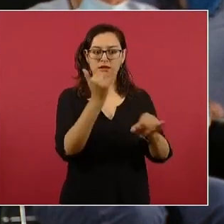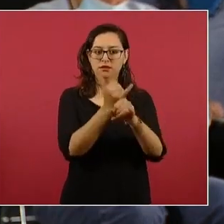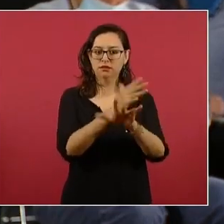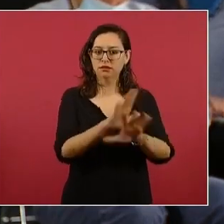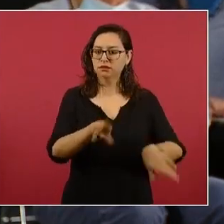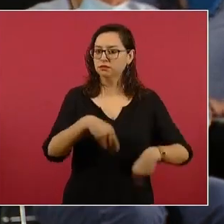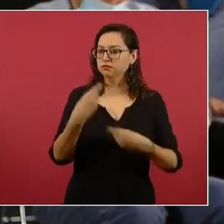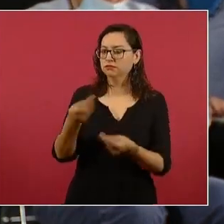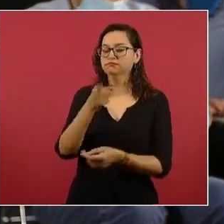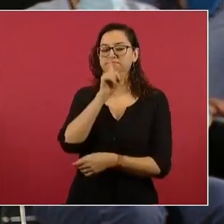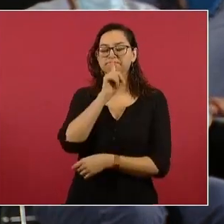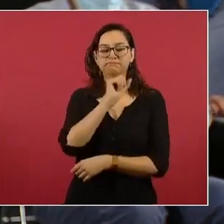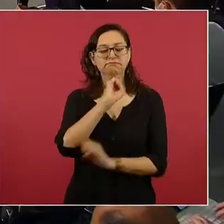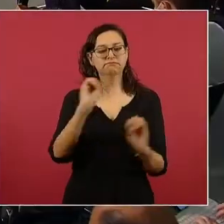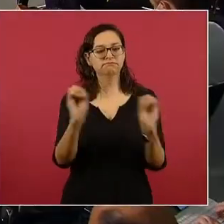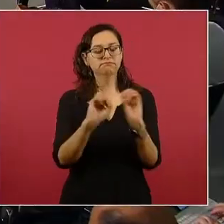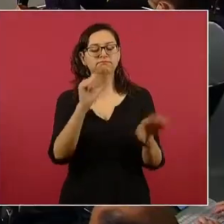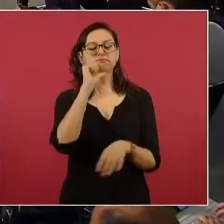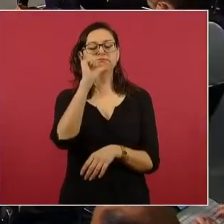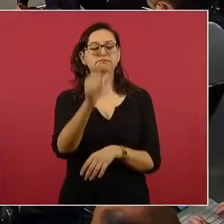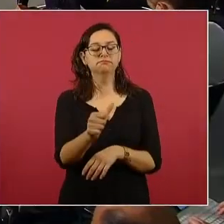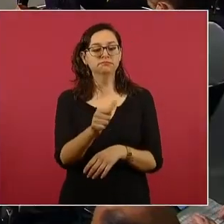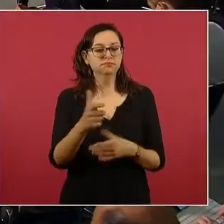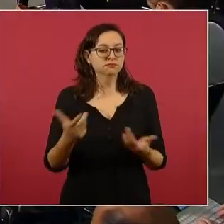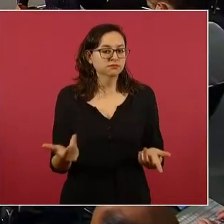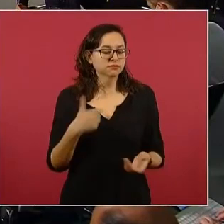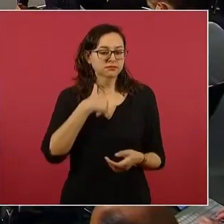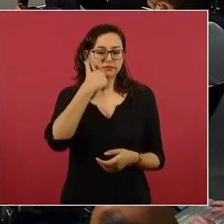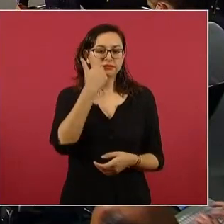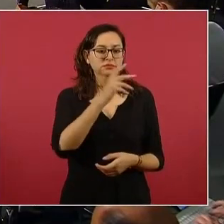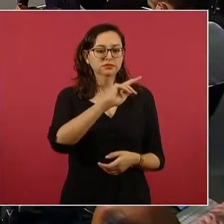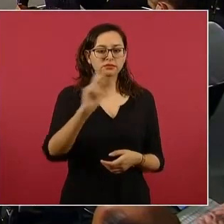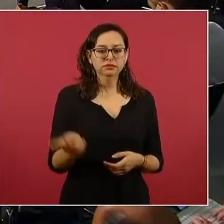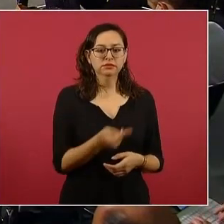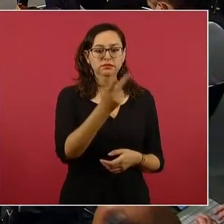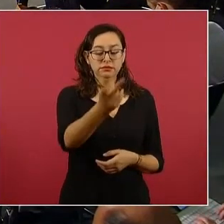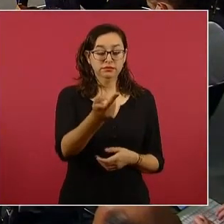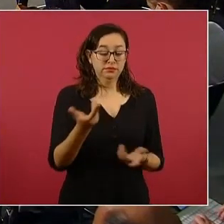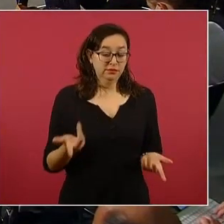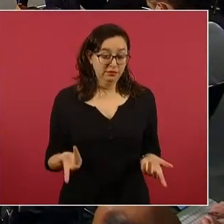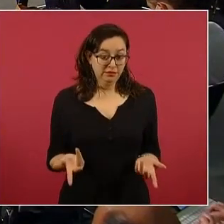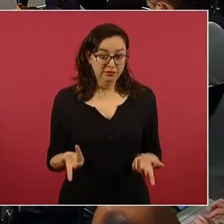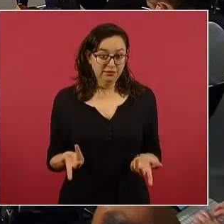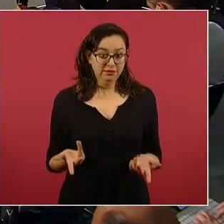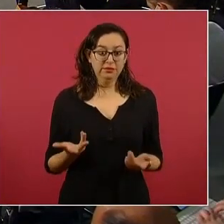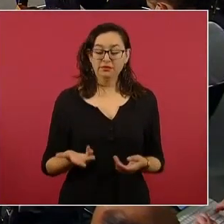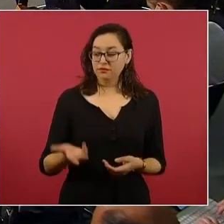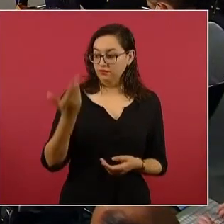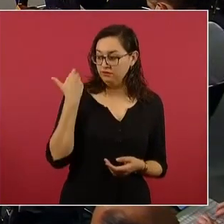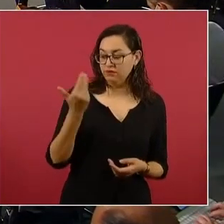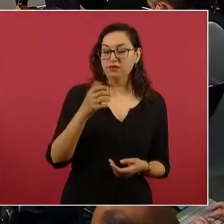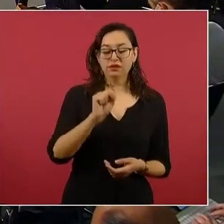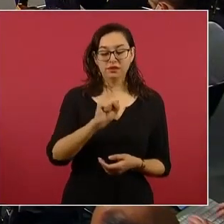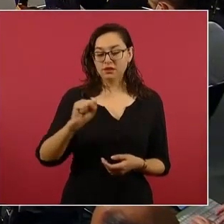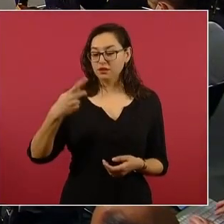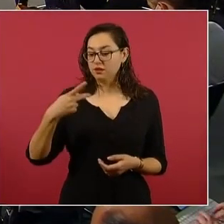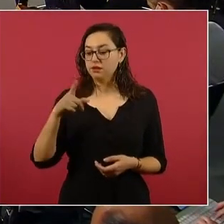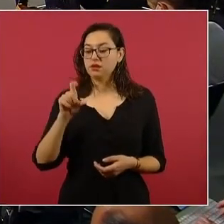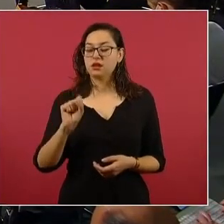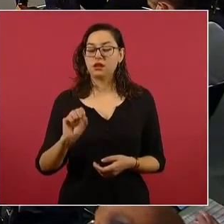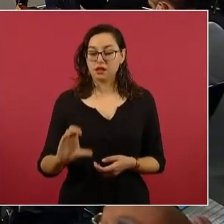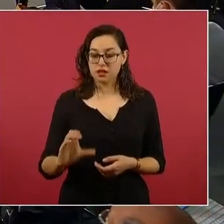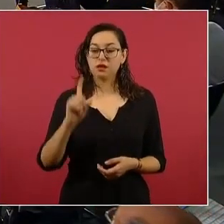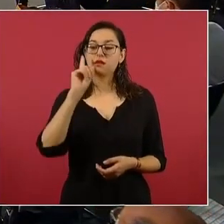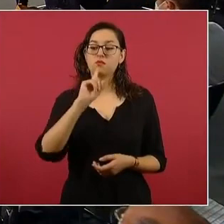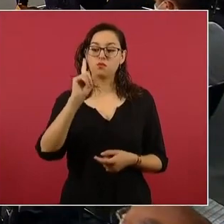Protección a Menores. Entonces, preguntarle, porque aquí lo que se nos dijo, tanto la Secretaria de Seguridad como el